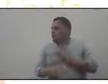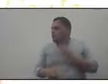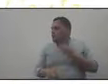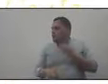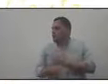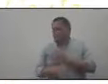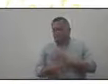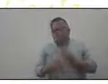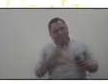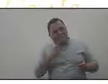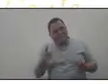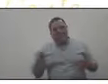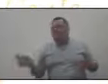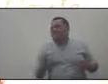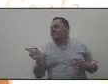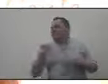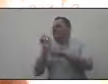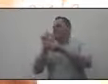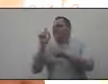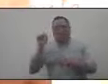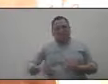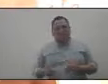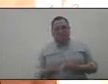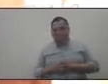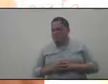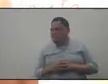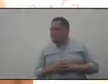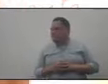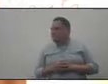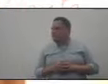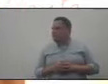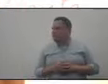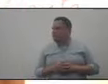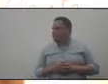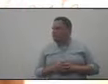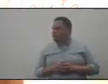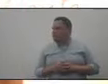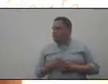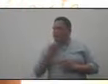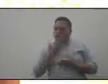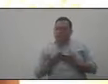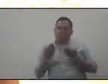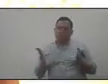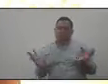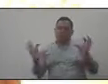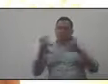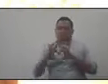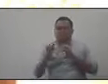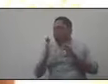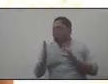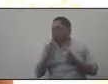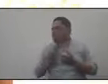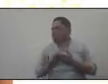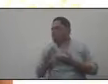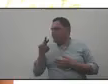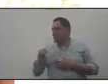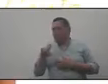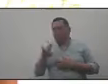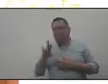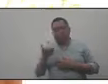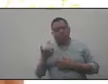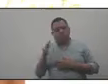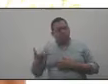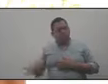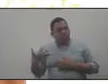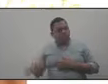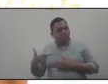coleando. Vivita y coleando, sí. Bueno, ¿para qué? Hortensia. Y todo se lo debo gracias a Capresoca. Gracias a la doctora Nuri, que de verdad